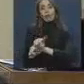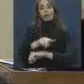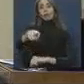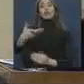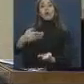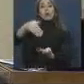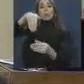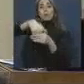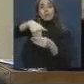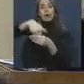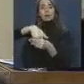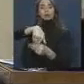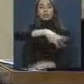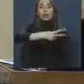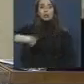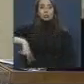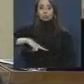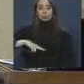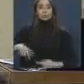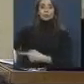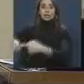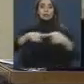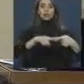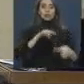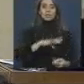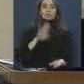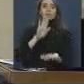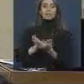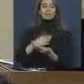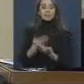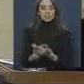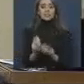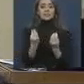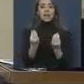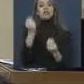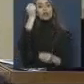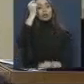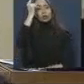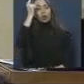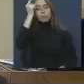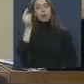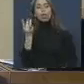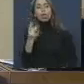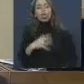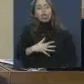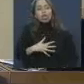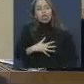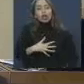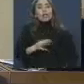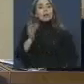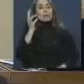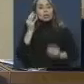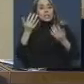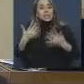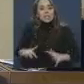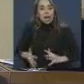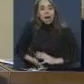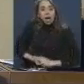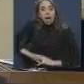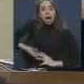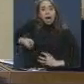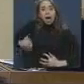votación. La nuestra es una sociedad sana que comprende el dolor de una mujer que ha abortado, comprende